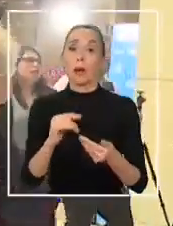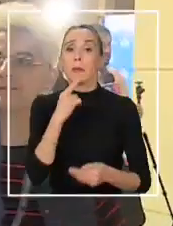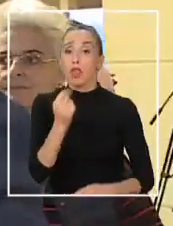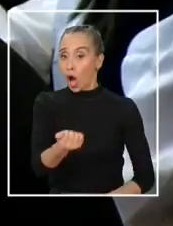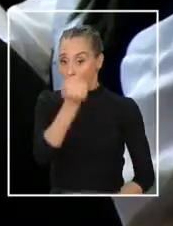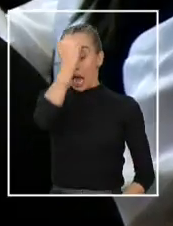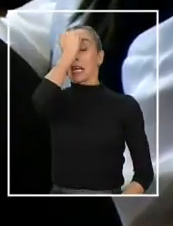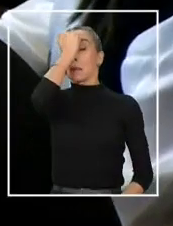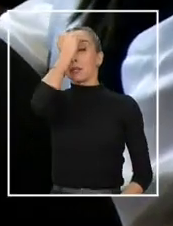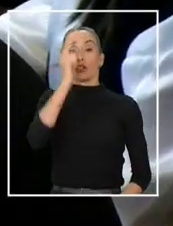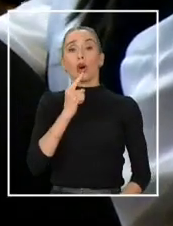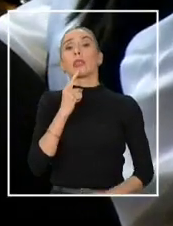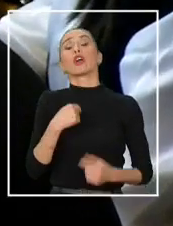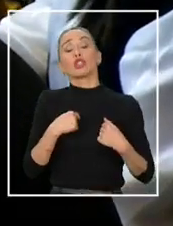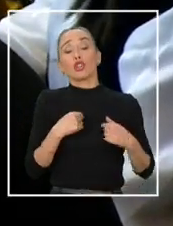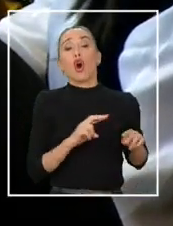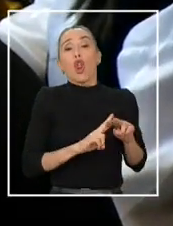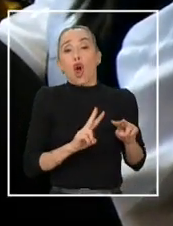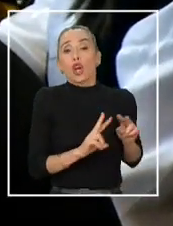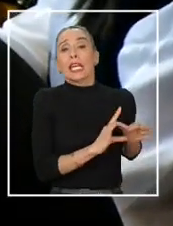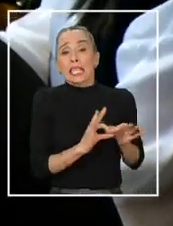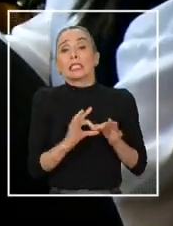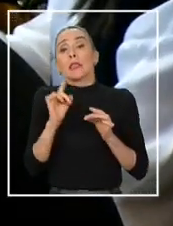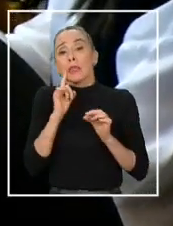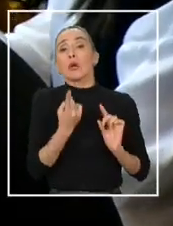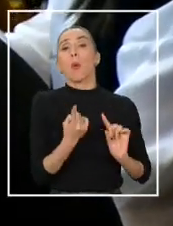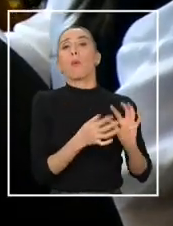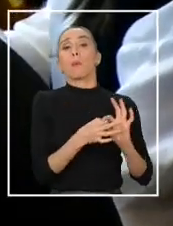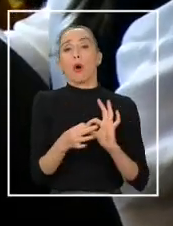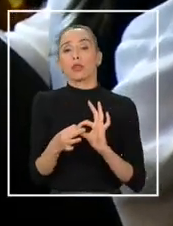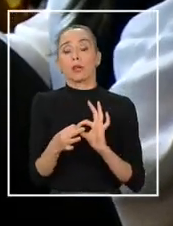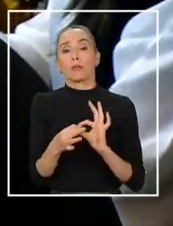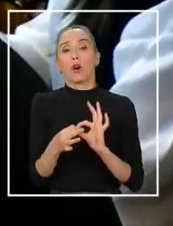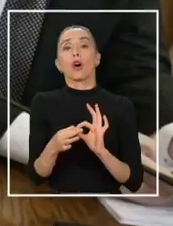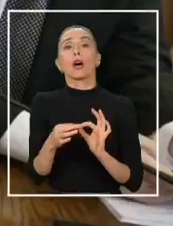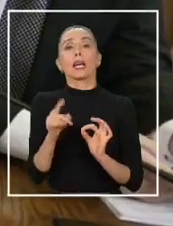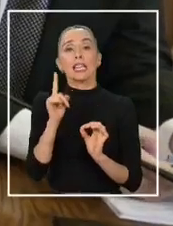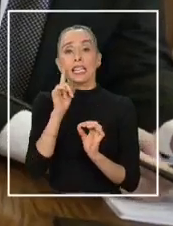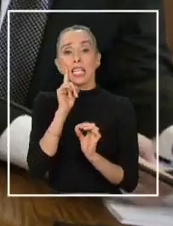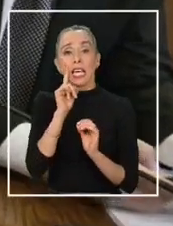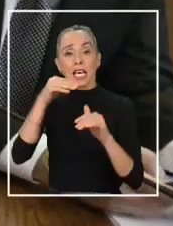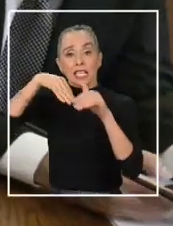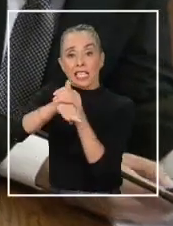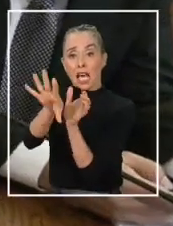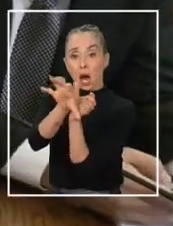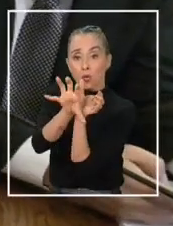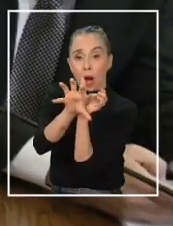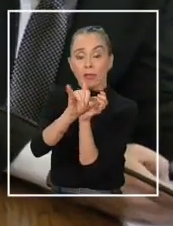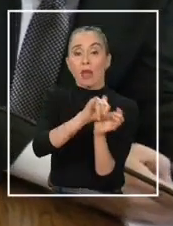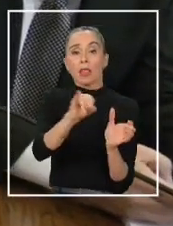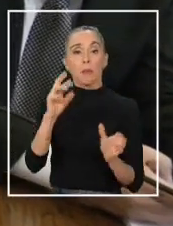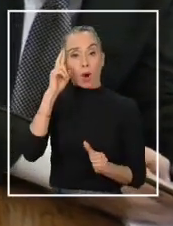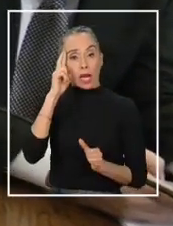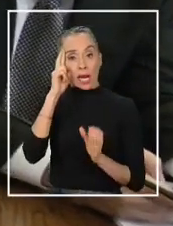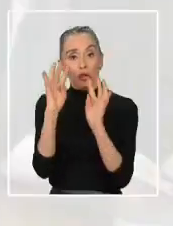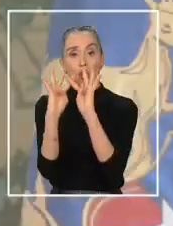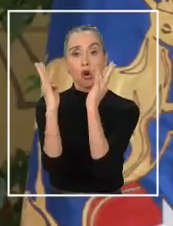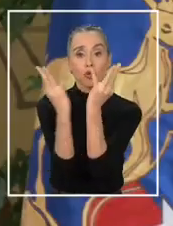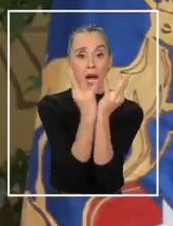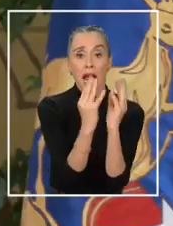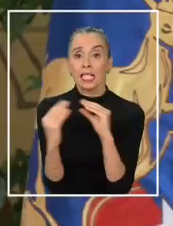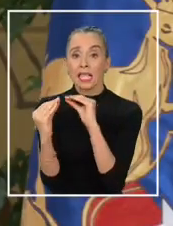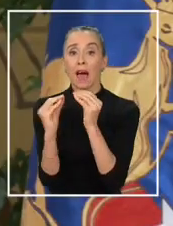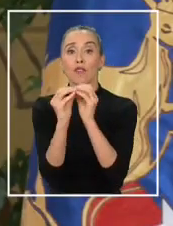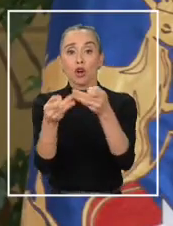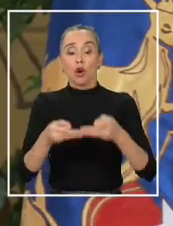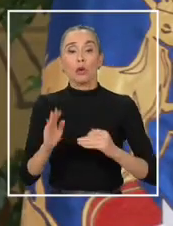su arrepentimiento, justificó su acción, asegurando que hay que guardar para recordar las conclusiones de ese encuentro. En